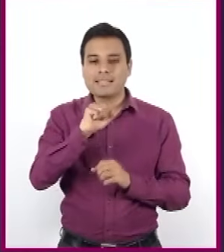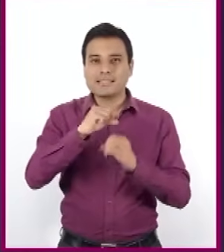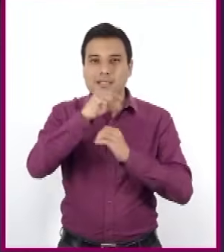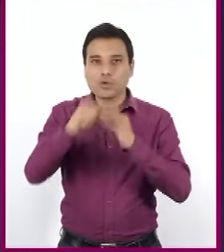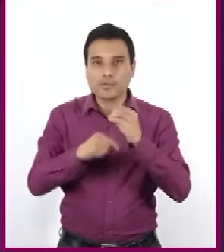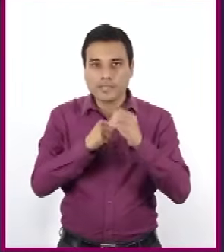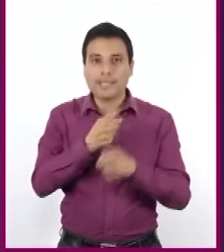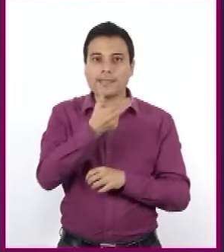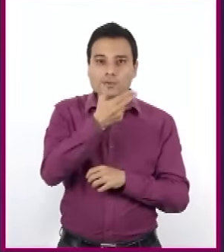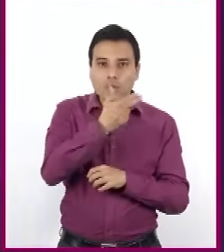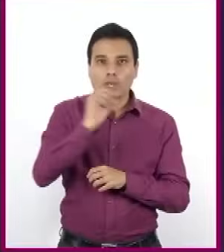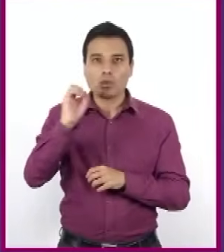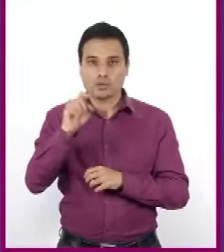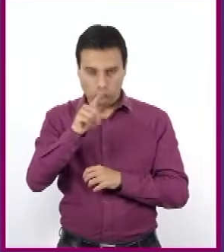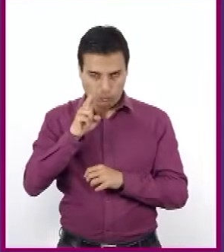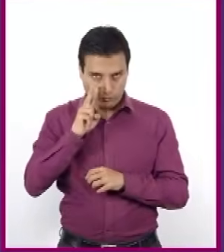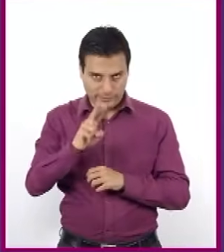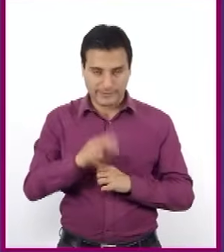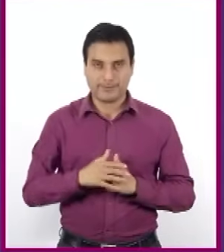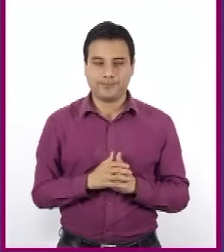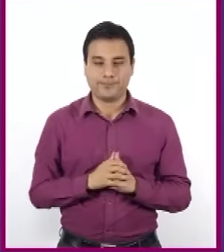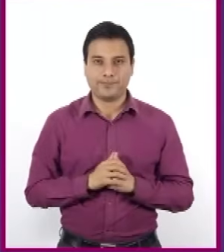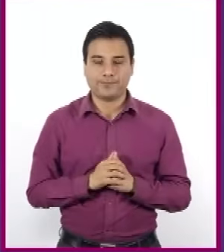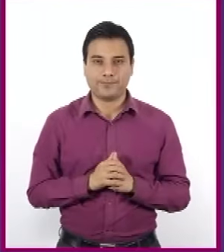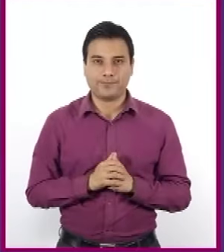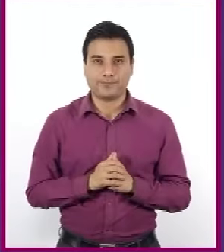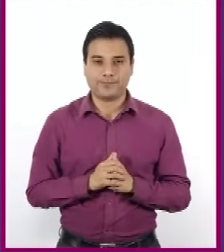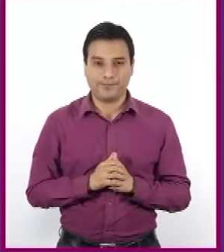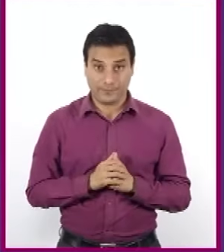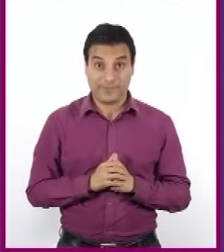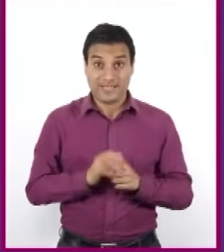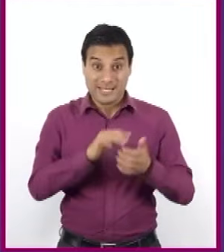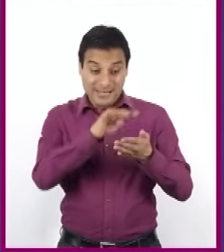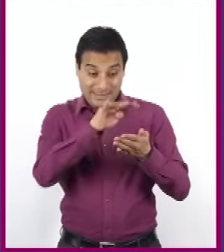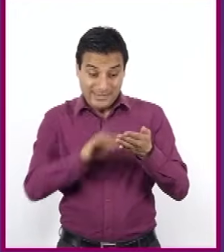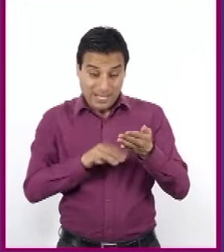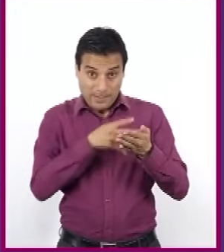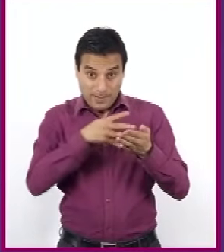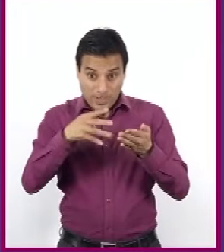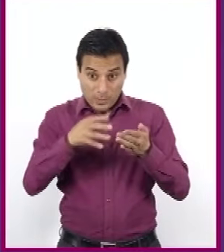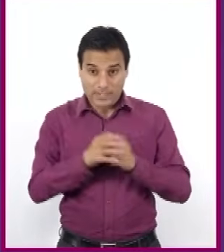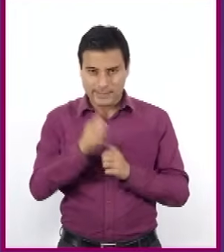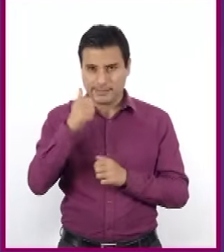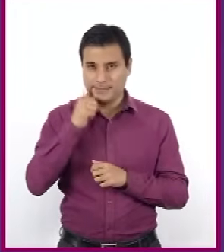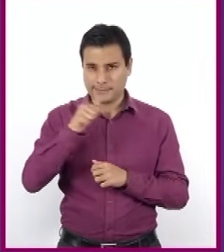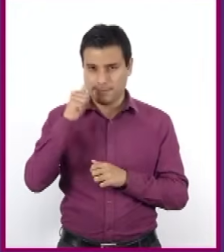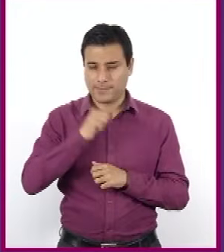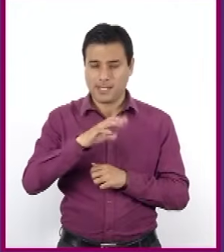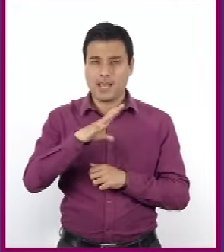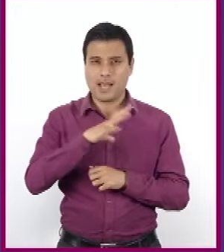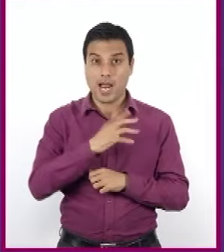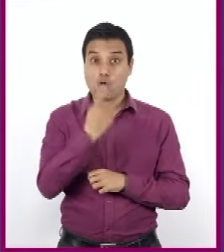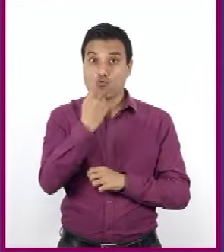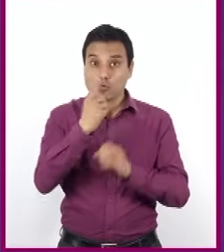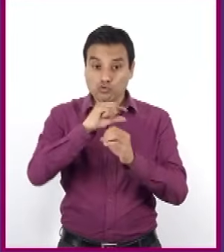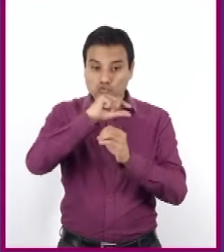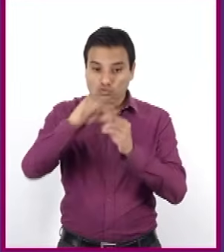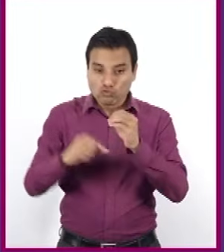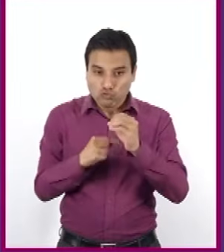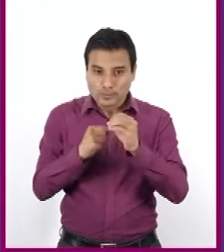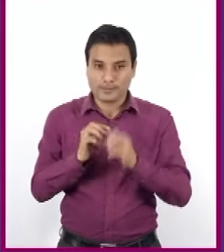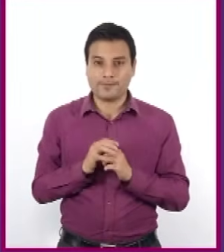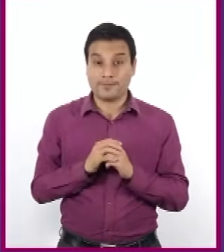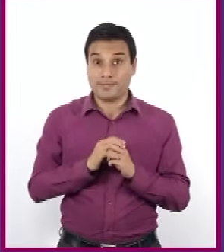como del oxígeno. Generalmente, las tablas periódicas toman un elemento y colocan las